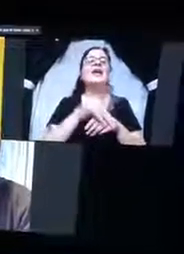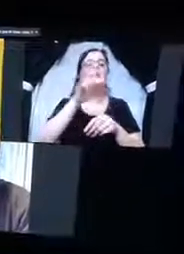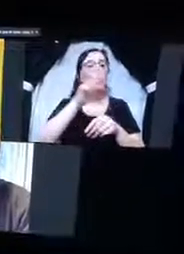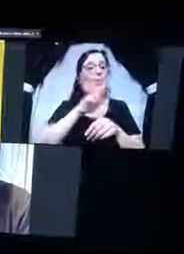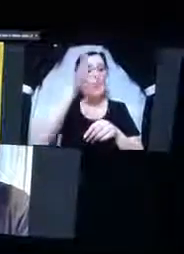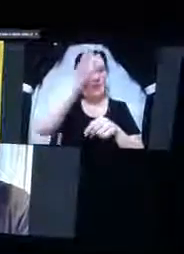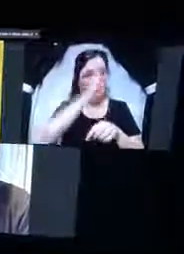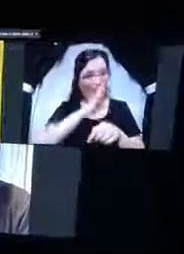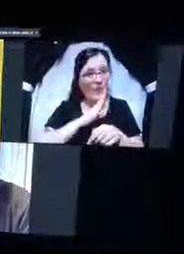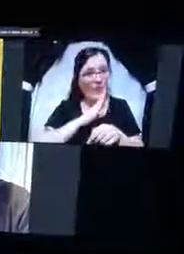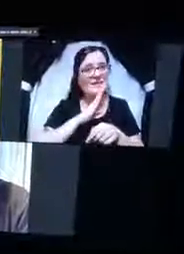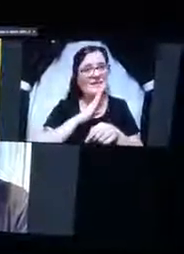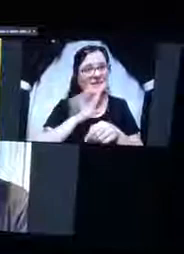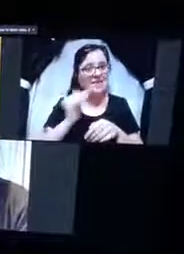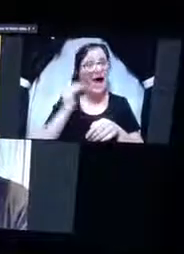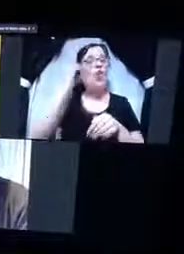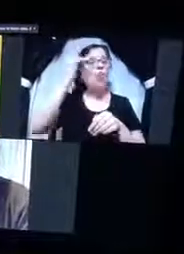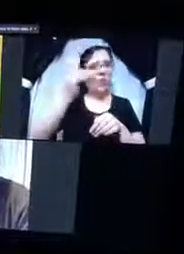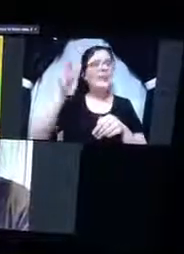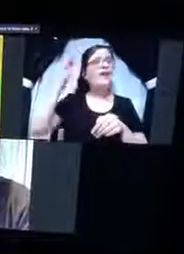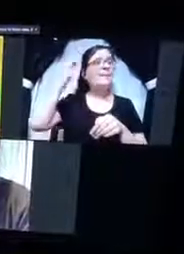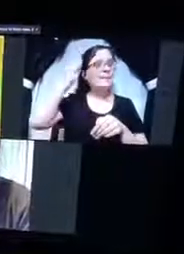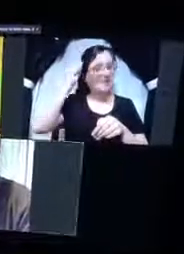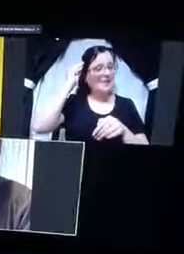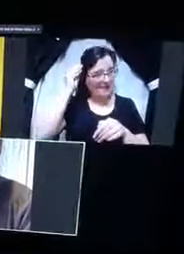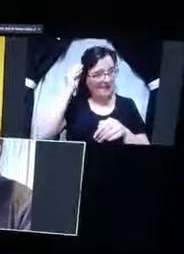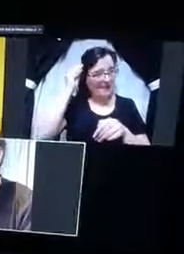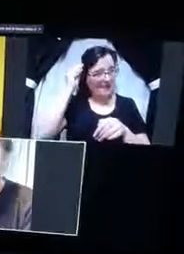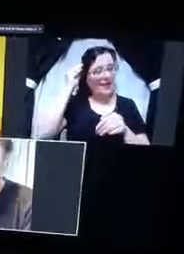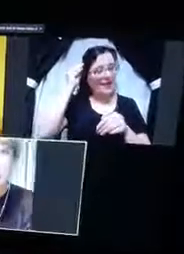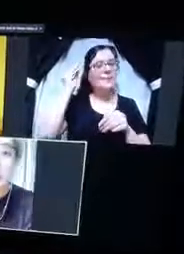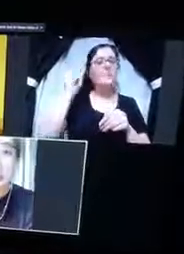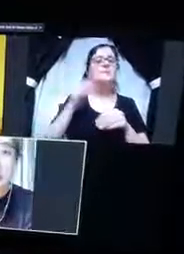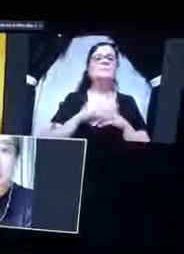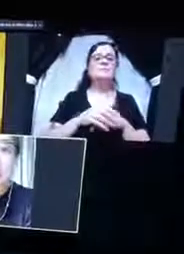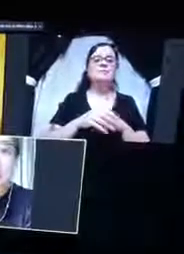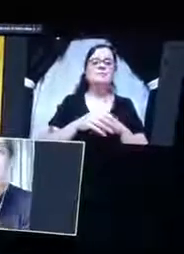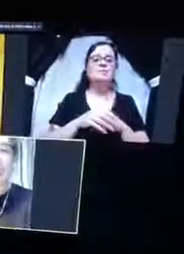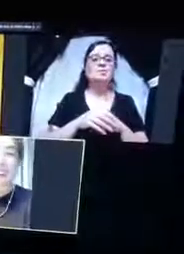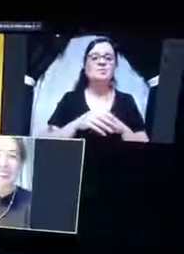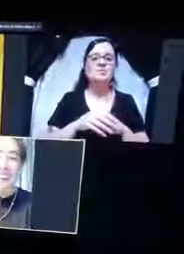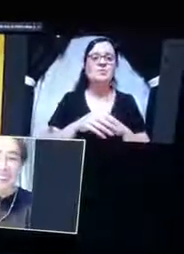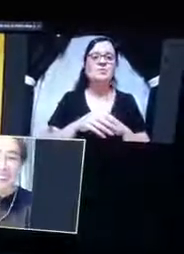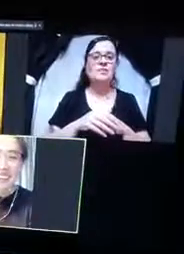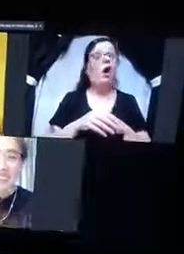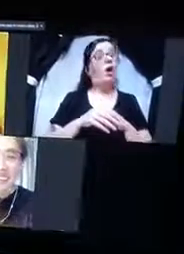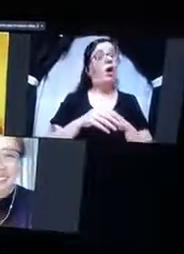persona hipoacúsica, implantada de adulta, ¿sí? Ah, mira, qué lindo que escribe.